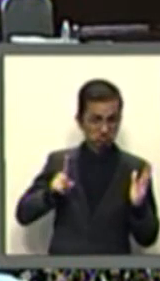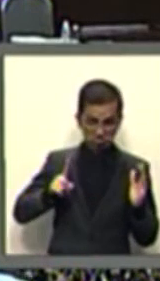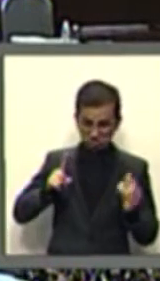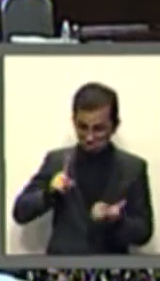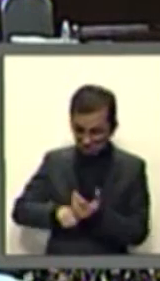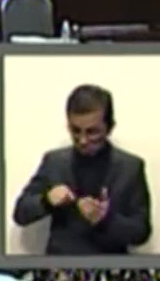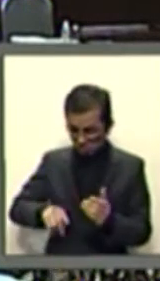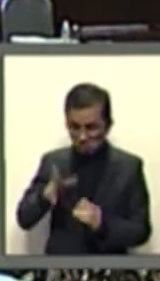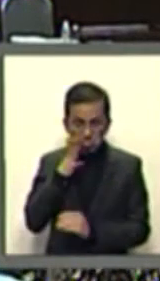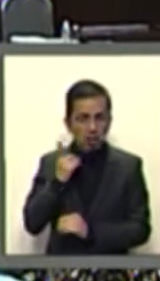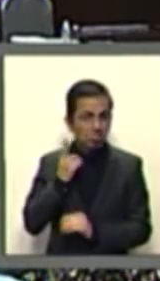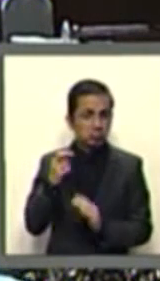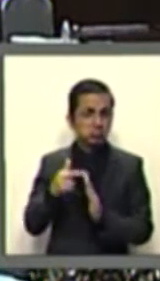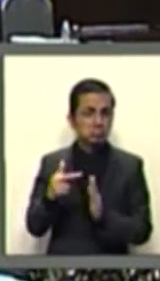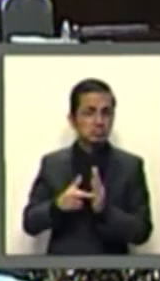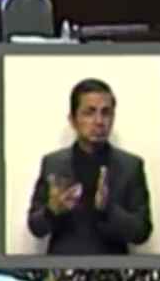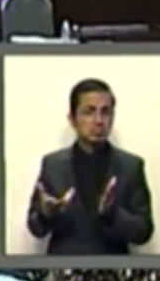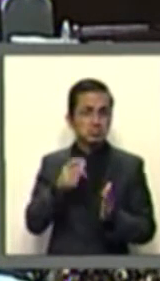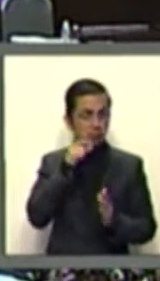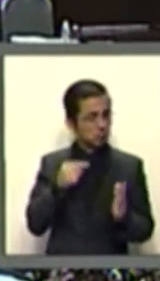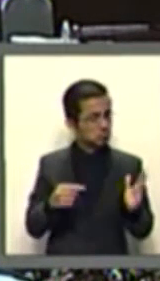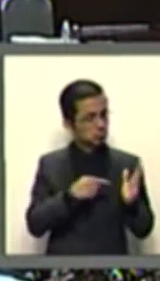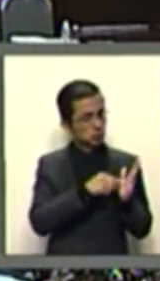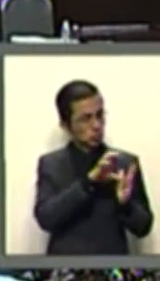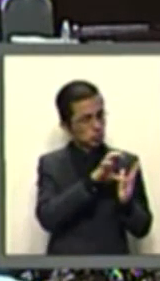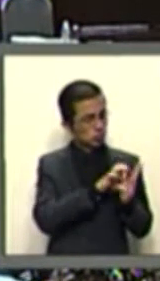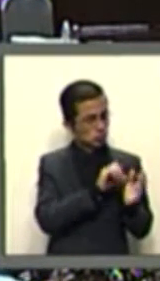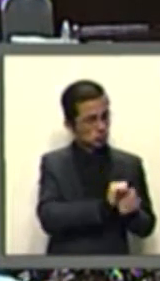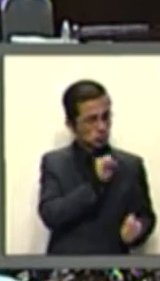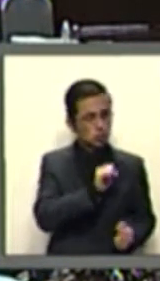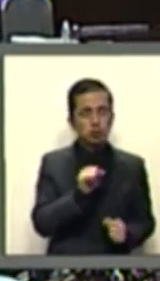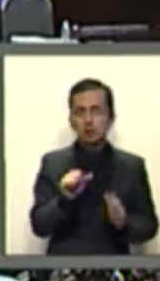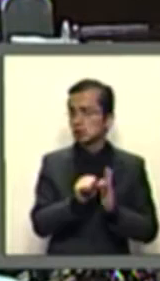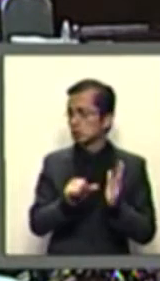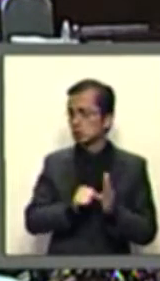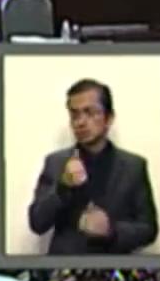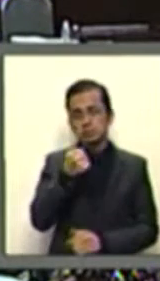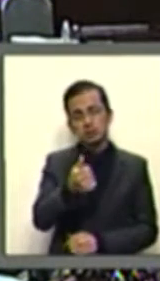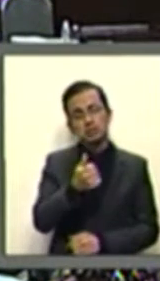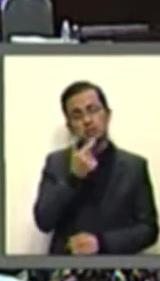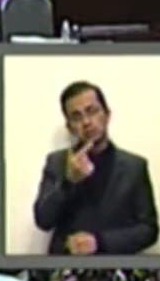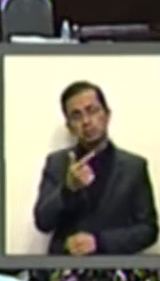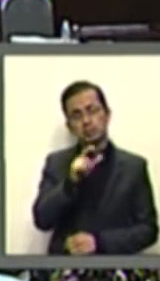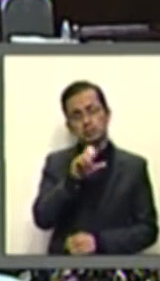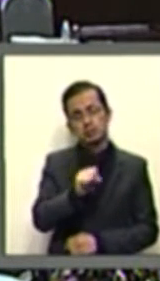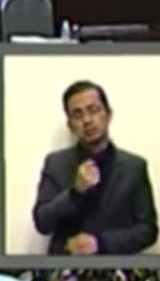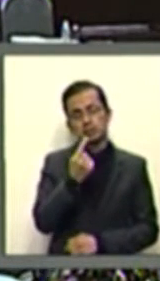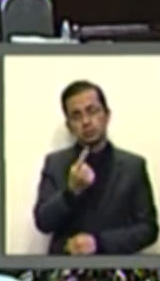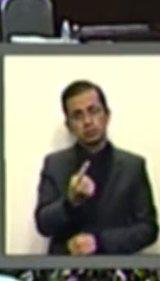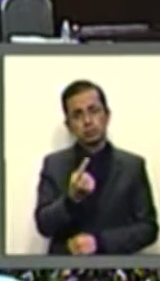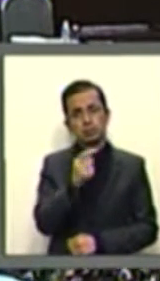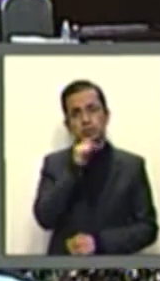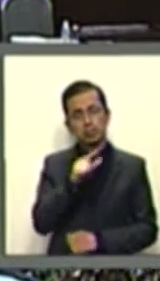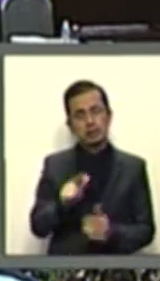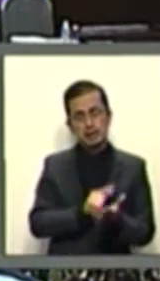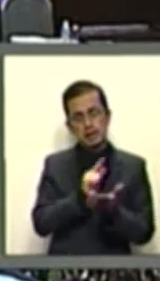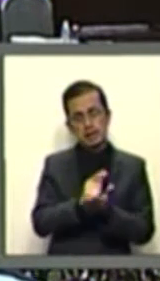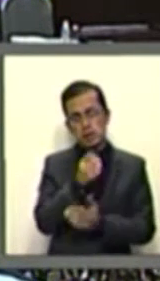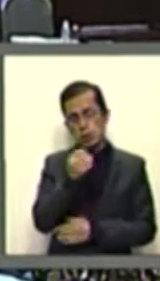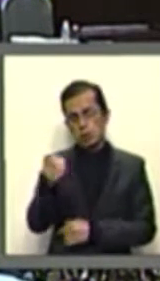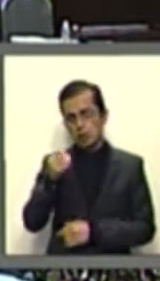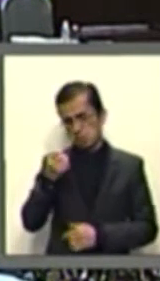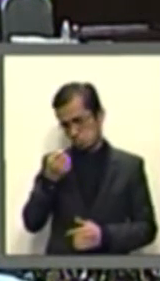cámara en la constitución política en el artículo sexto séptimo el 61 en la Ley orgánica en el